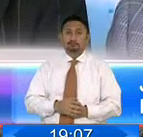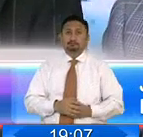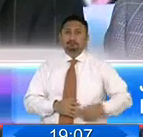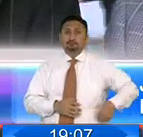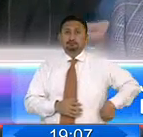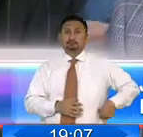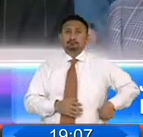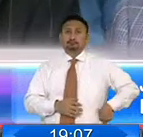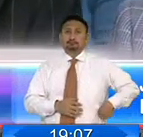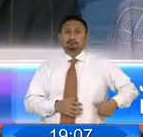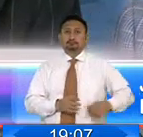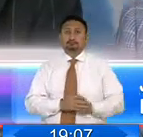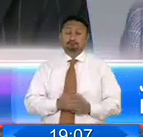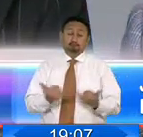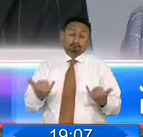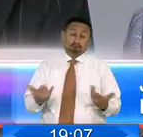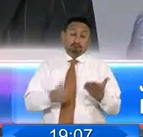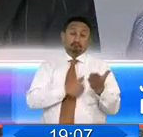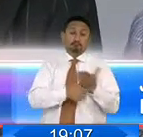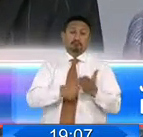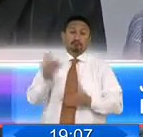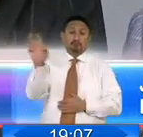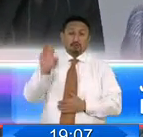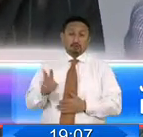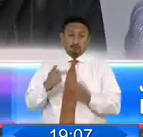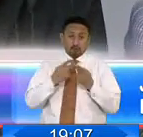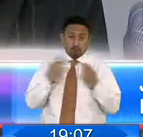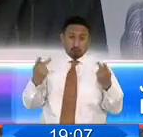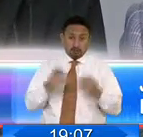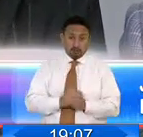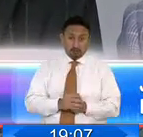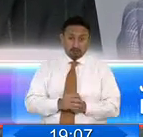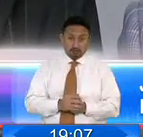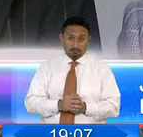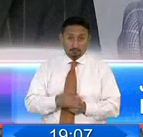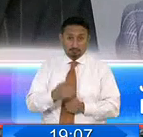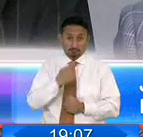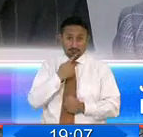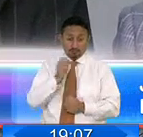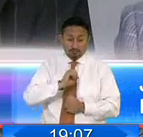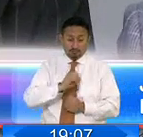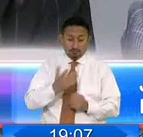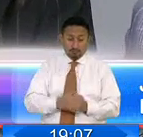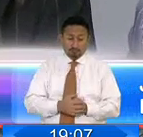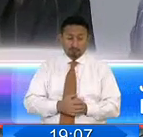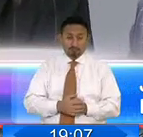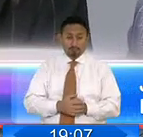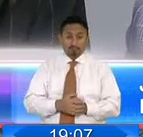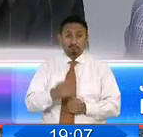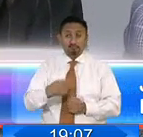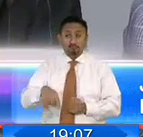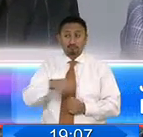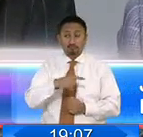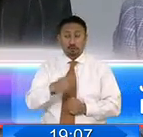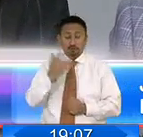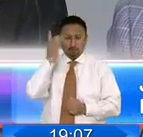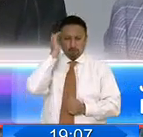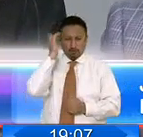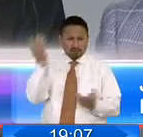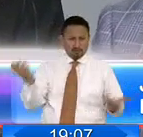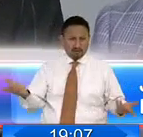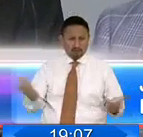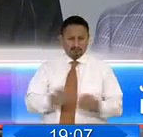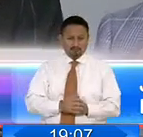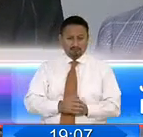en este caso obviamente el ministerio de salud pública ha manifestado la operación y ha mostrado también su preocupación señalando que